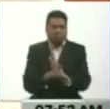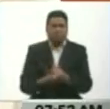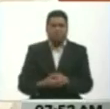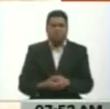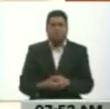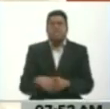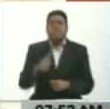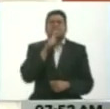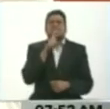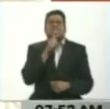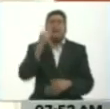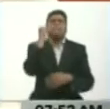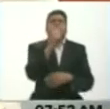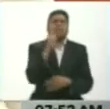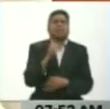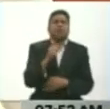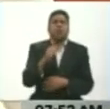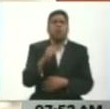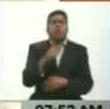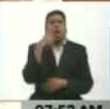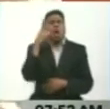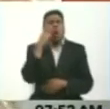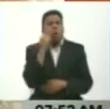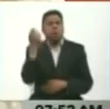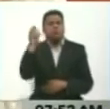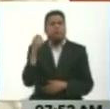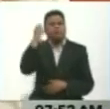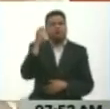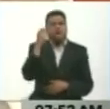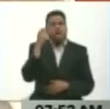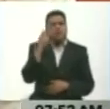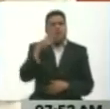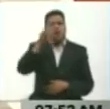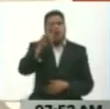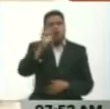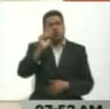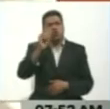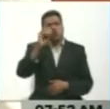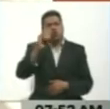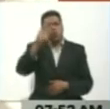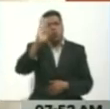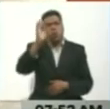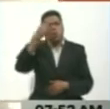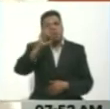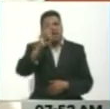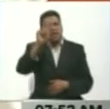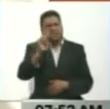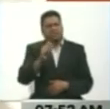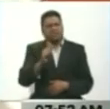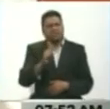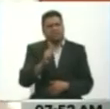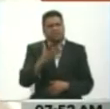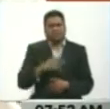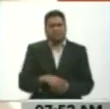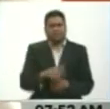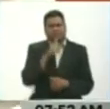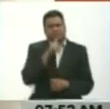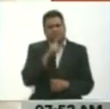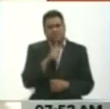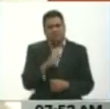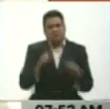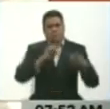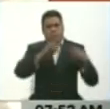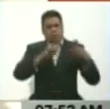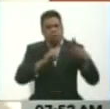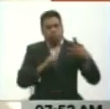Robert Serra, a Eliezer Otaiza y a Ricardo Durán, por poner un ejemplo solamente, aparte de los líderes populares del chavismo que